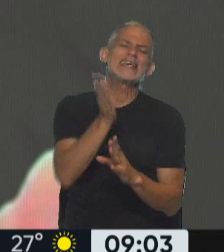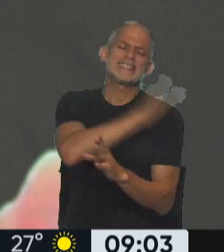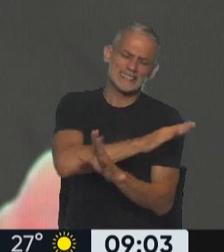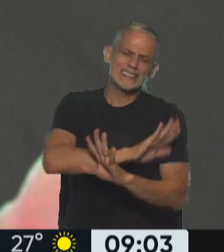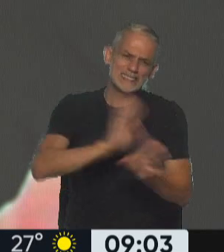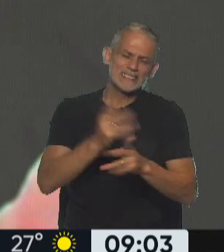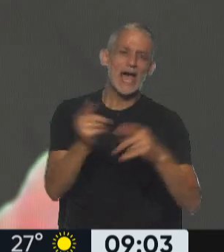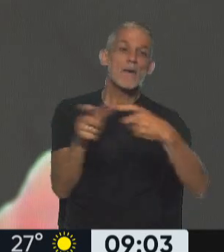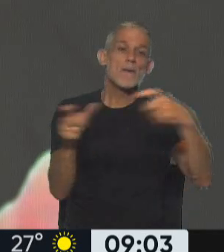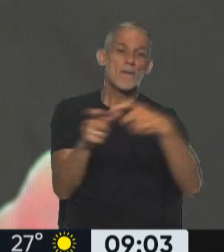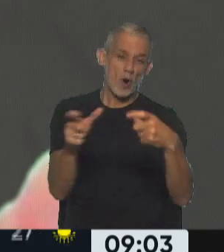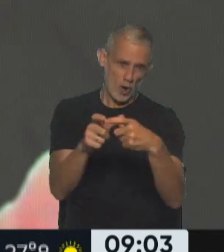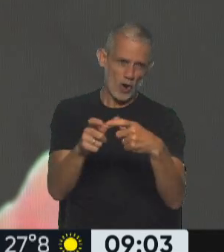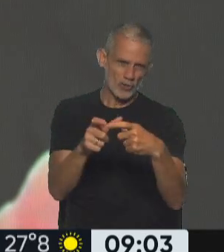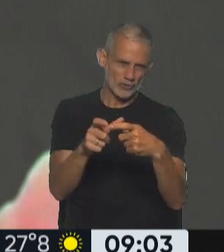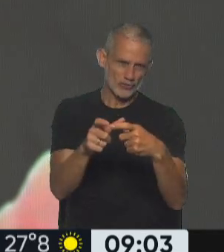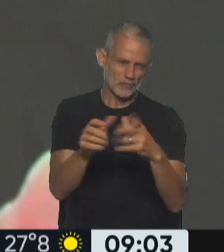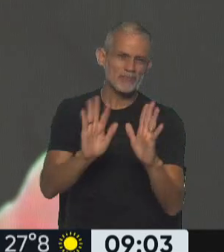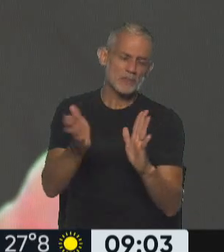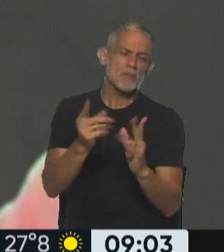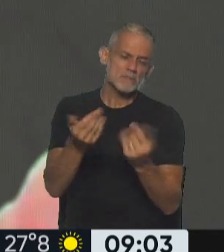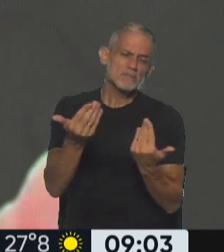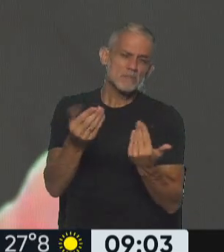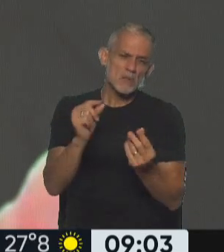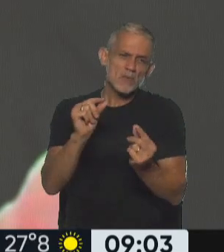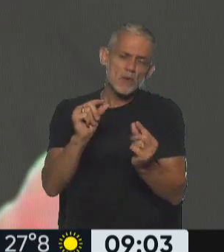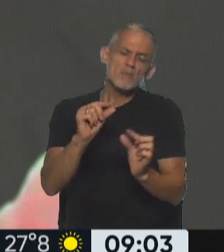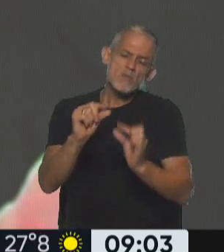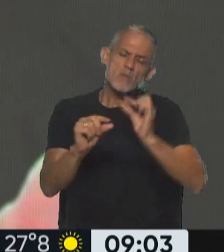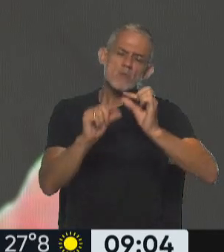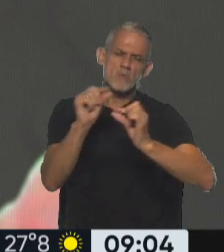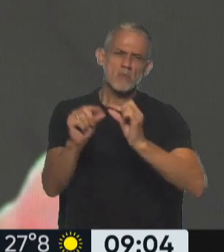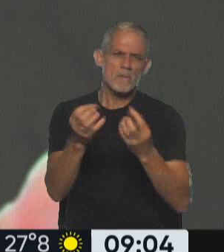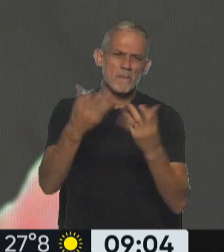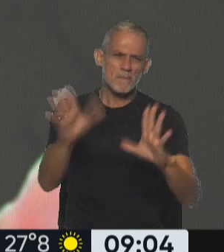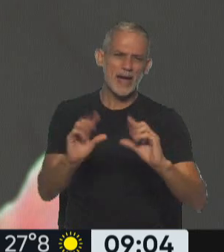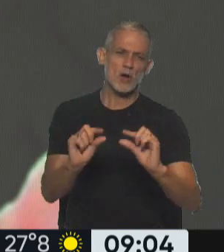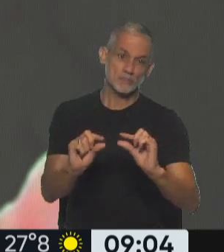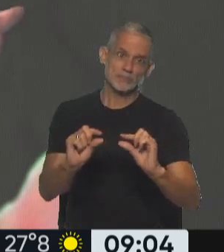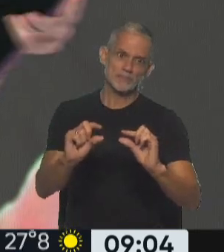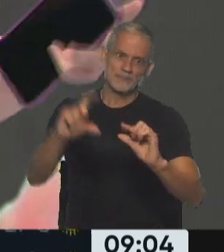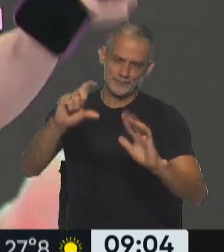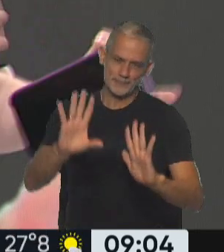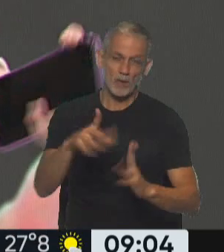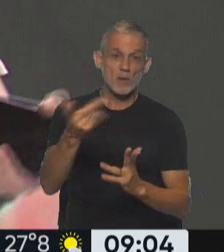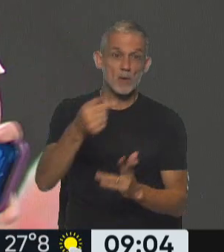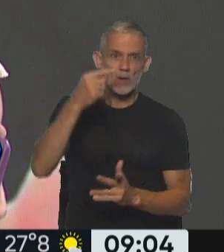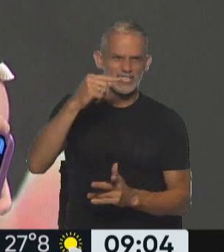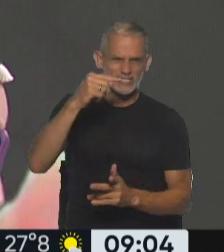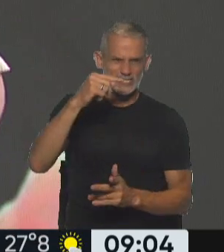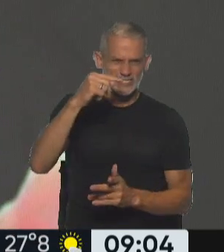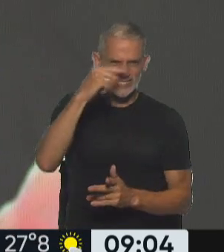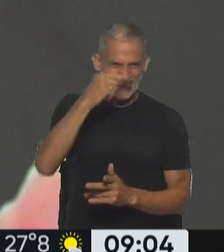antes, los bonos vinculados a estas operaciones venían mostrando una tendencia alcista. Pero en los últimos